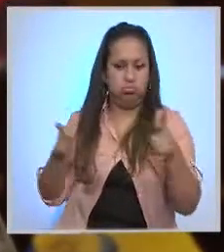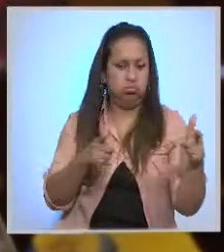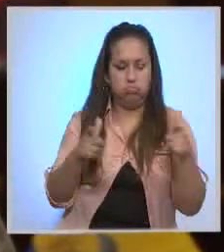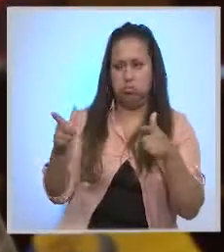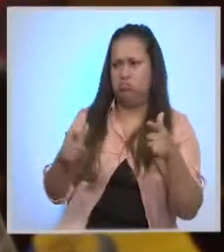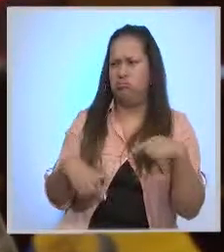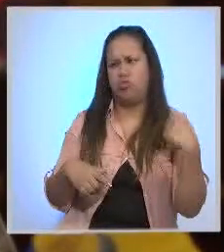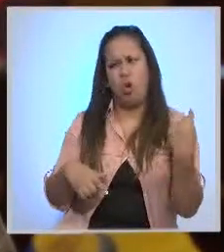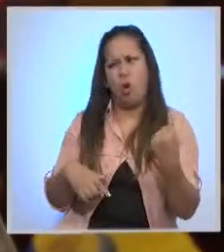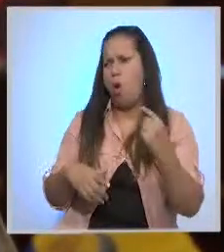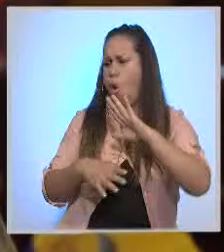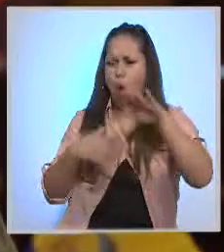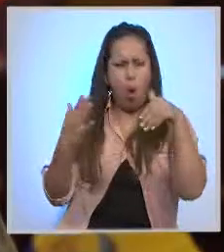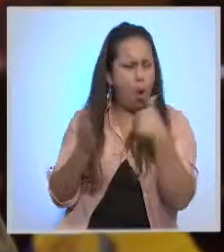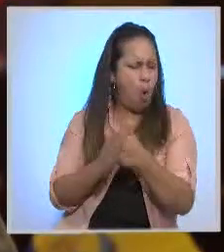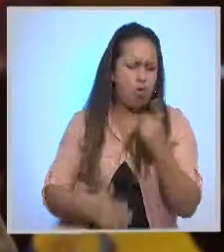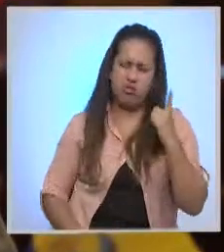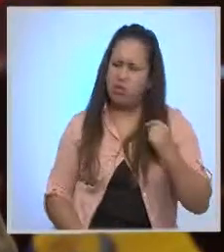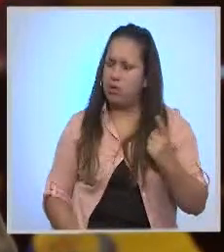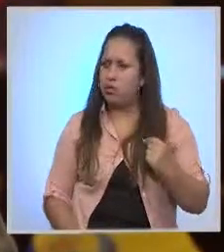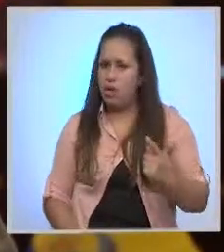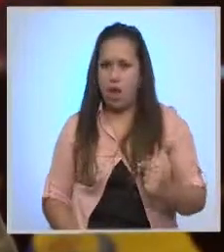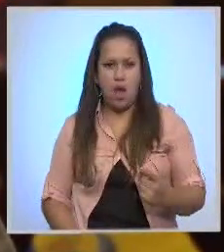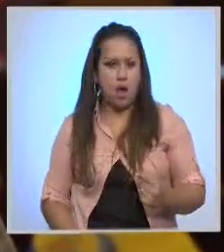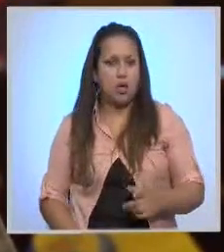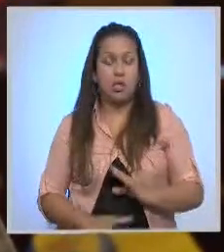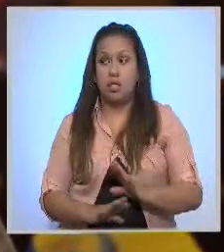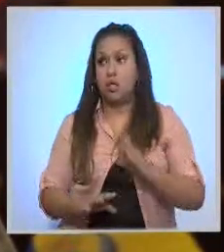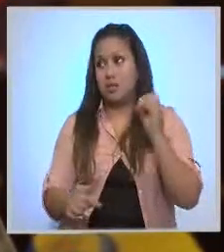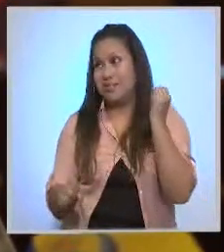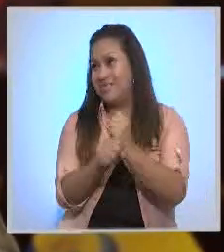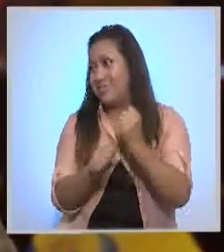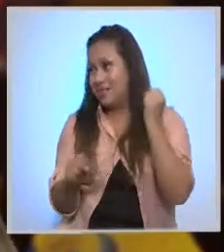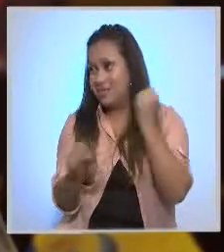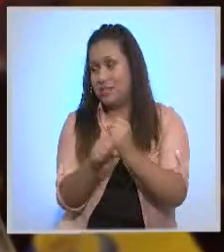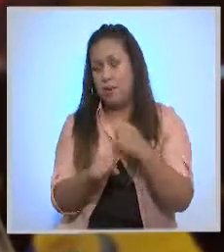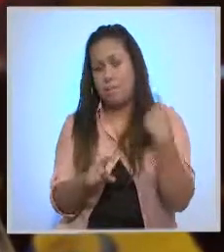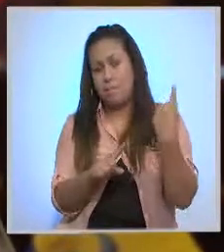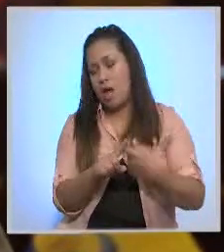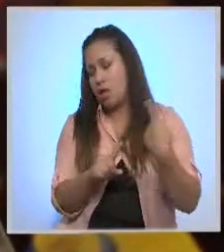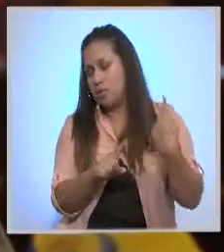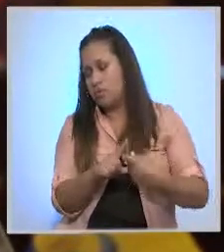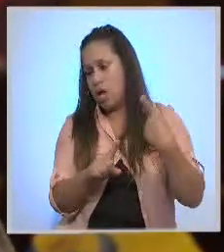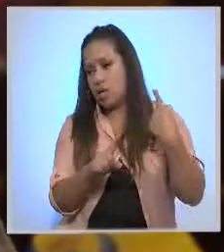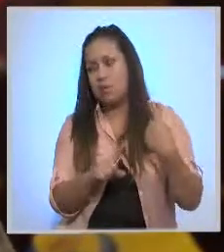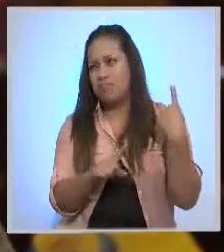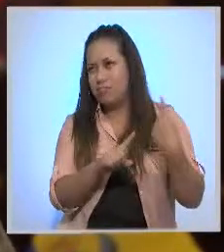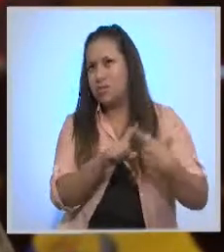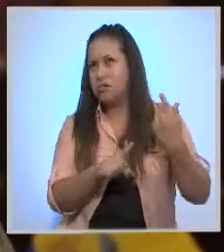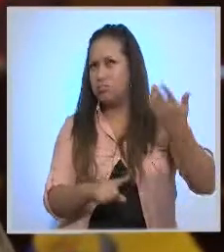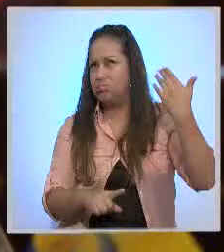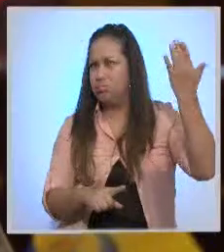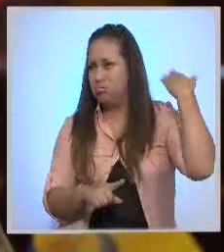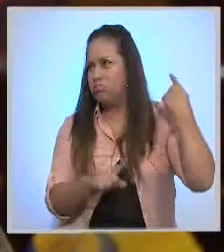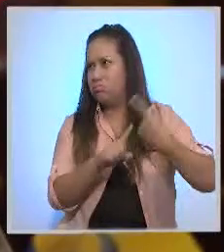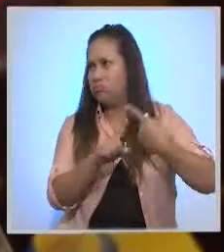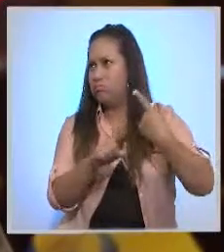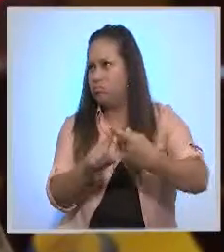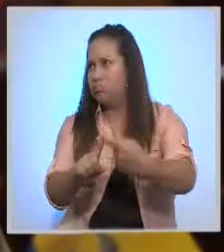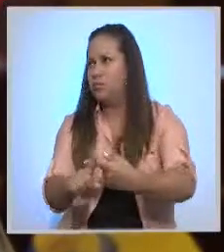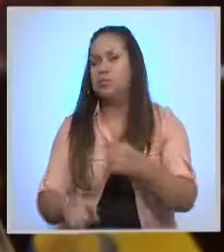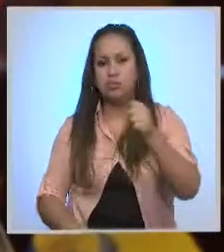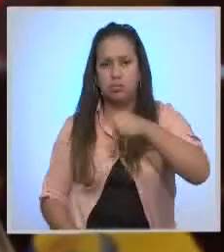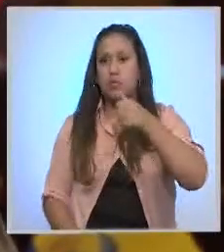prácticamente determinando apuntó créame que ha sido un trabajo de muchos meses pero estamos contentos porque creo que como lo dijo también el